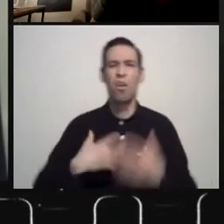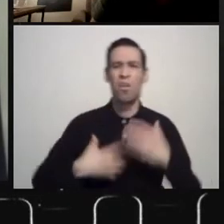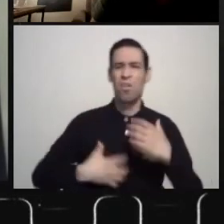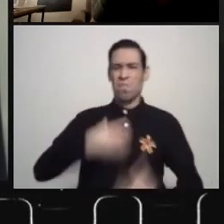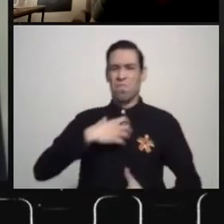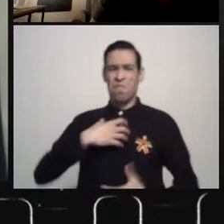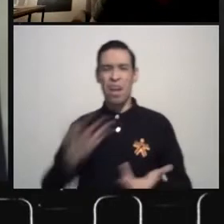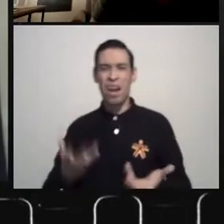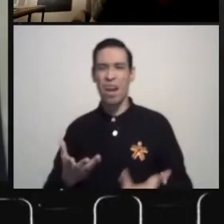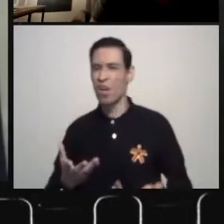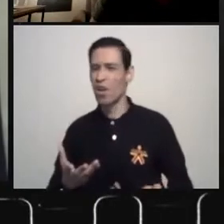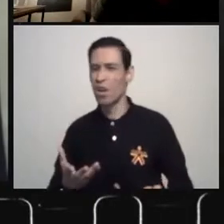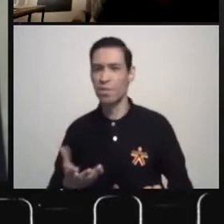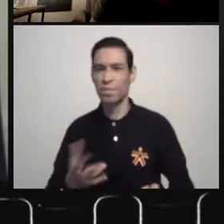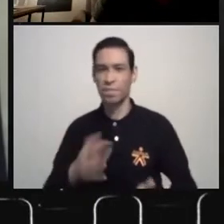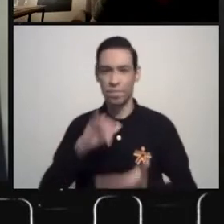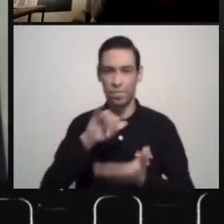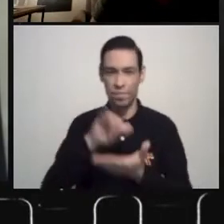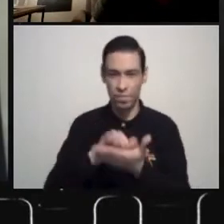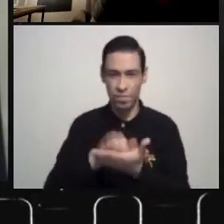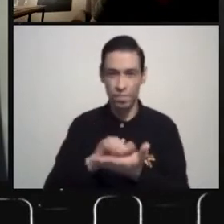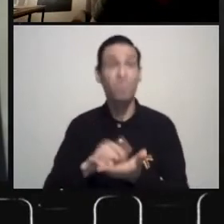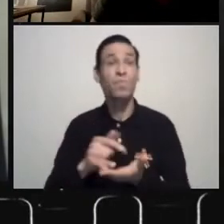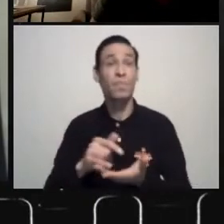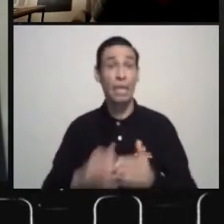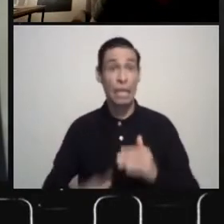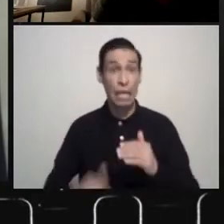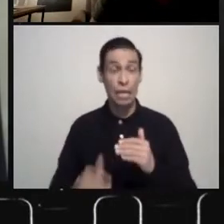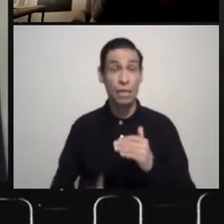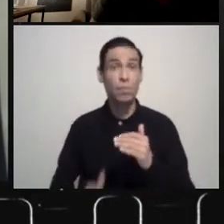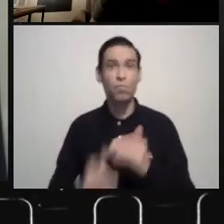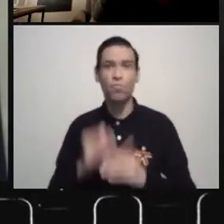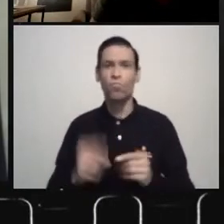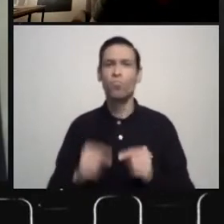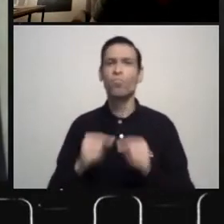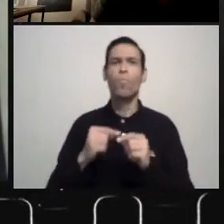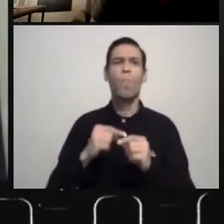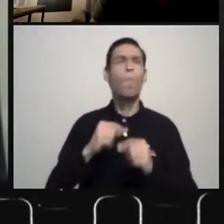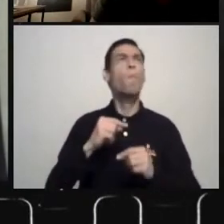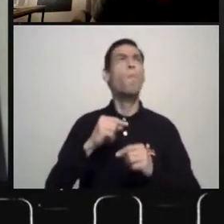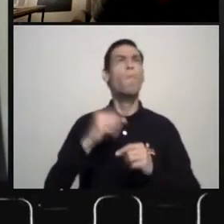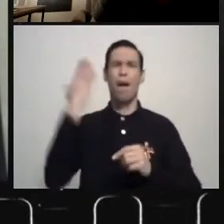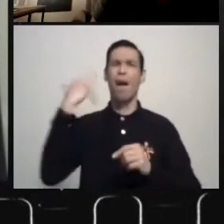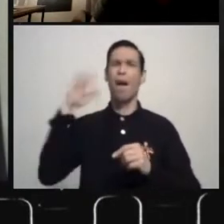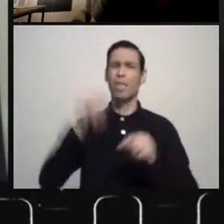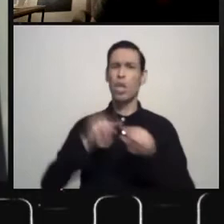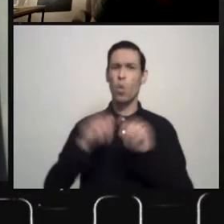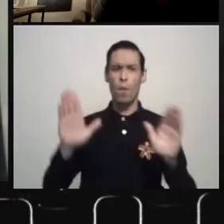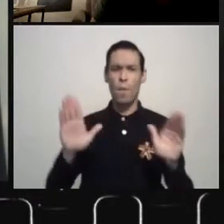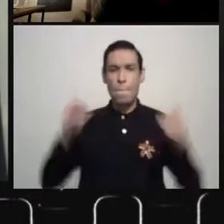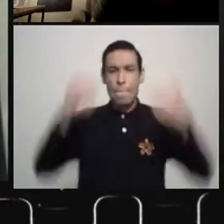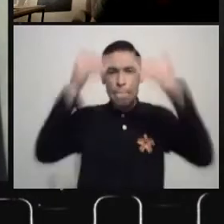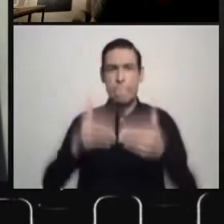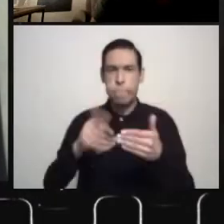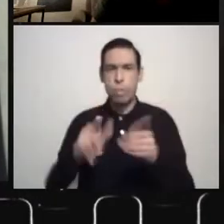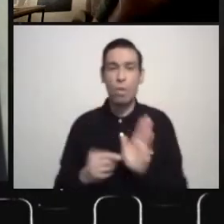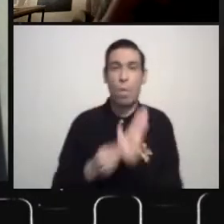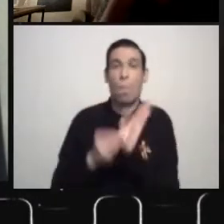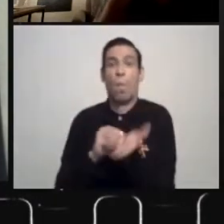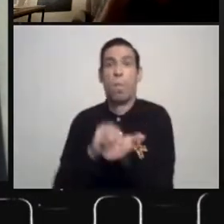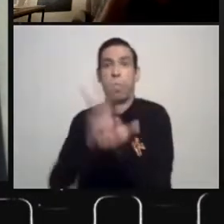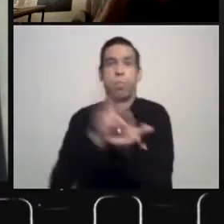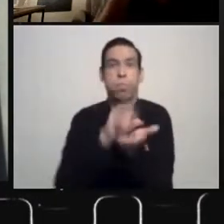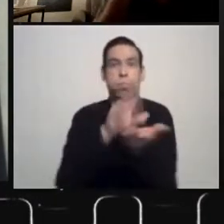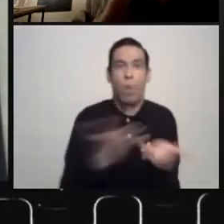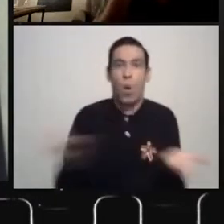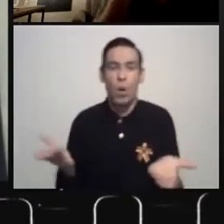que digamos, ese mundo de exhibición antes era muy limitado y ahora, y no solo estoy hablando pues de las grandes,